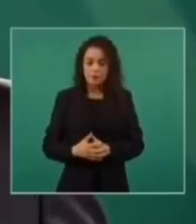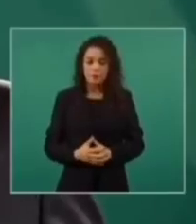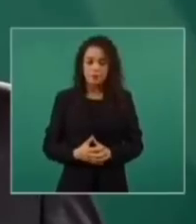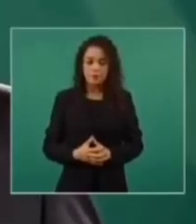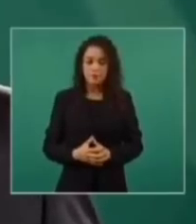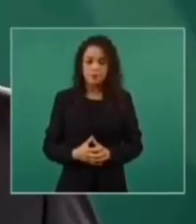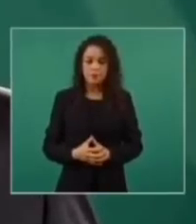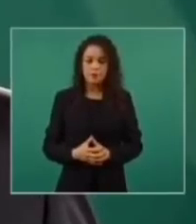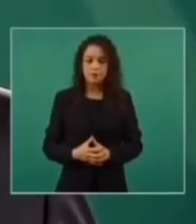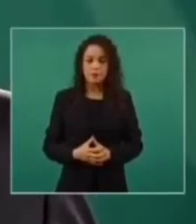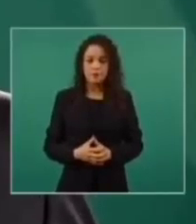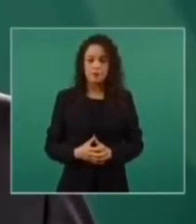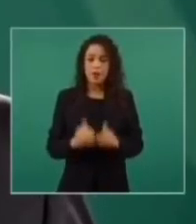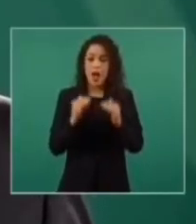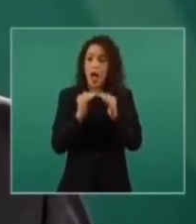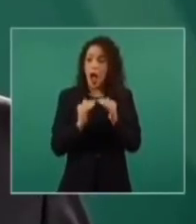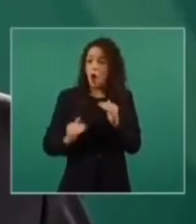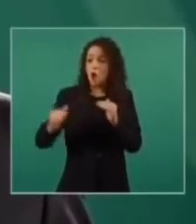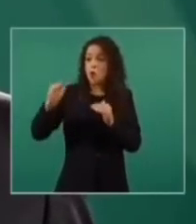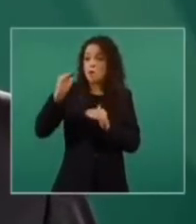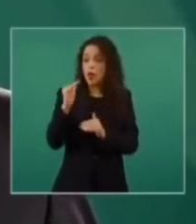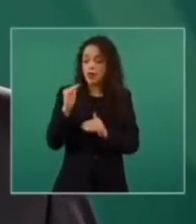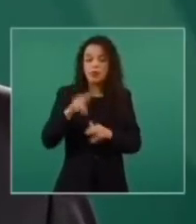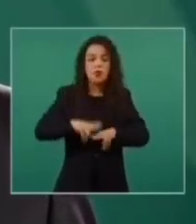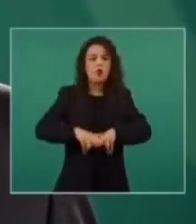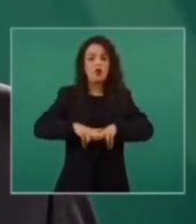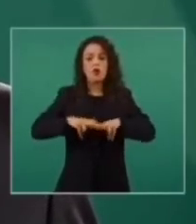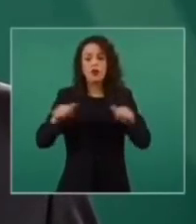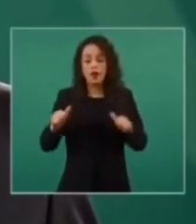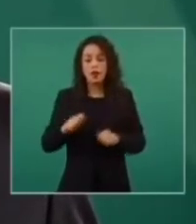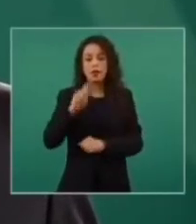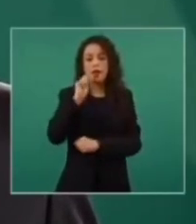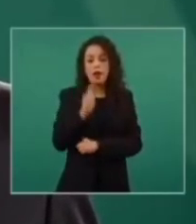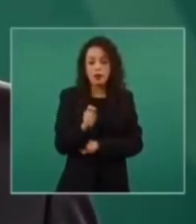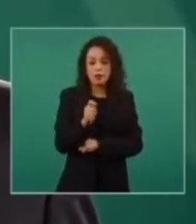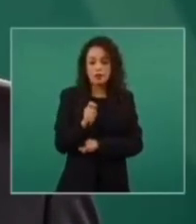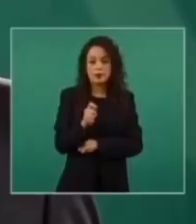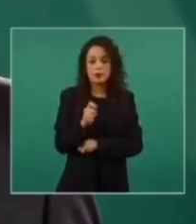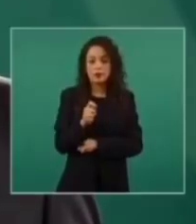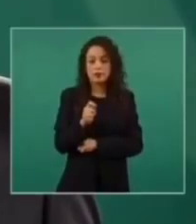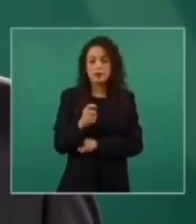aumentos en términos reales de los precios de los combustibles.